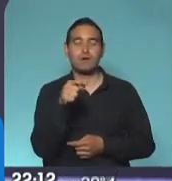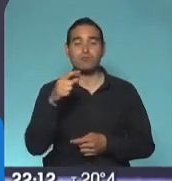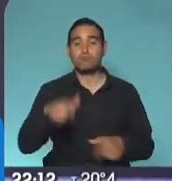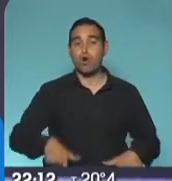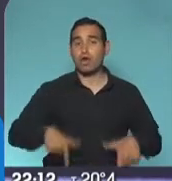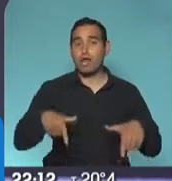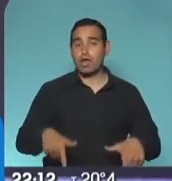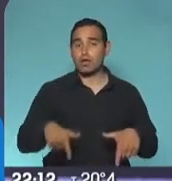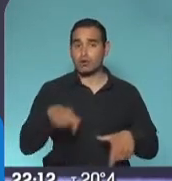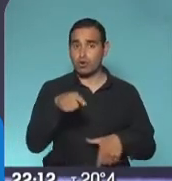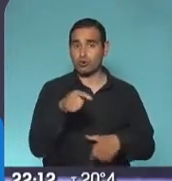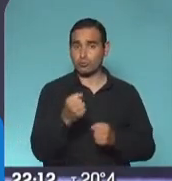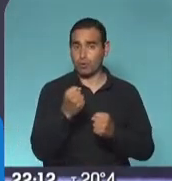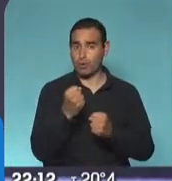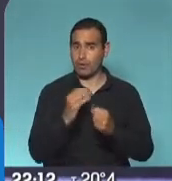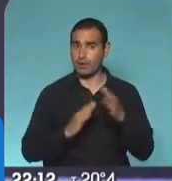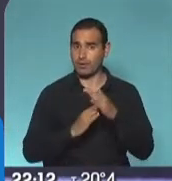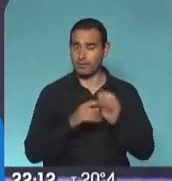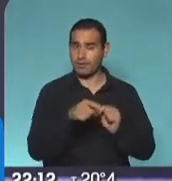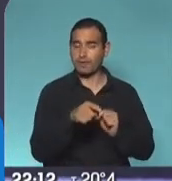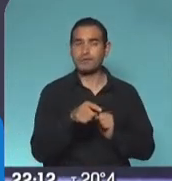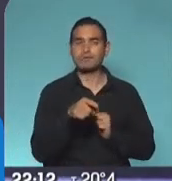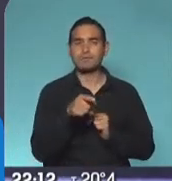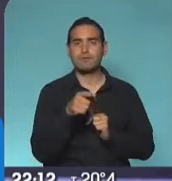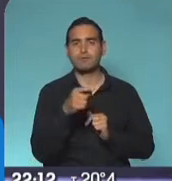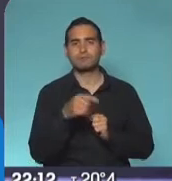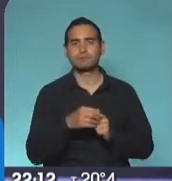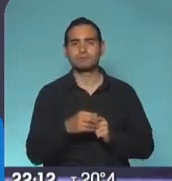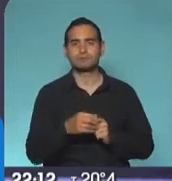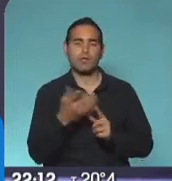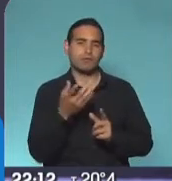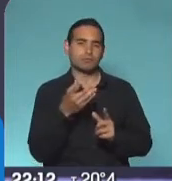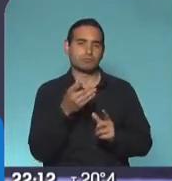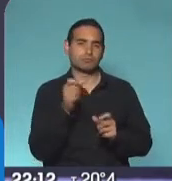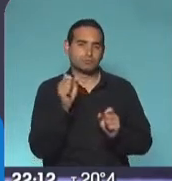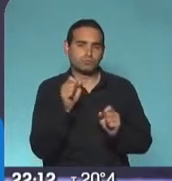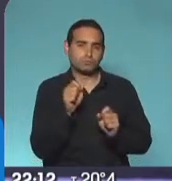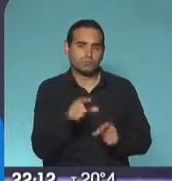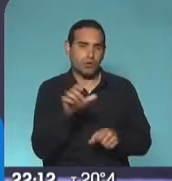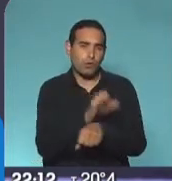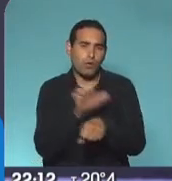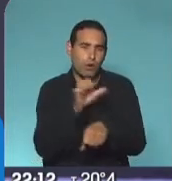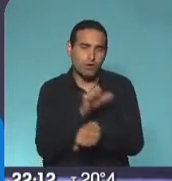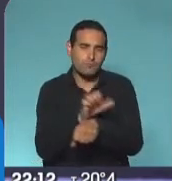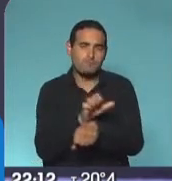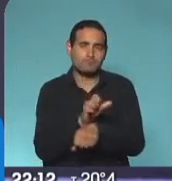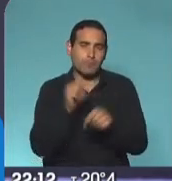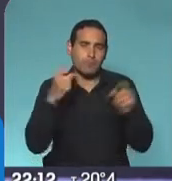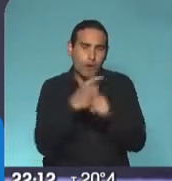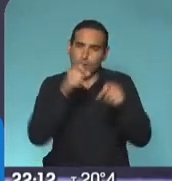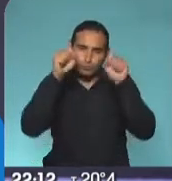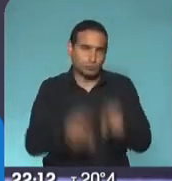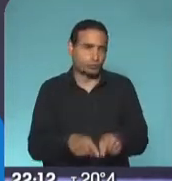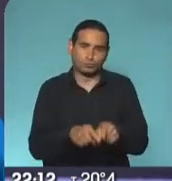en la región. Una cosa es es lo intrínseco de Ecuador, el problema que